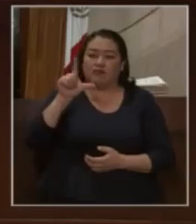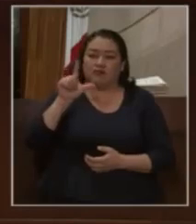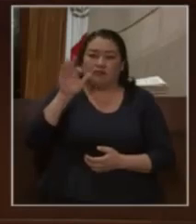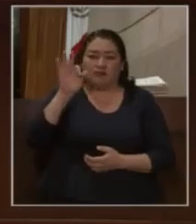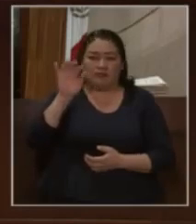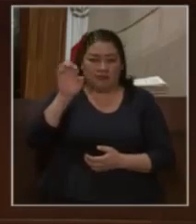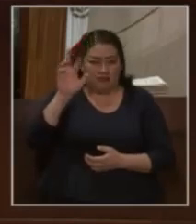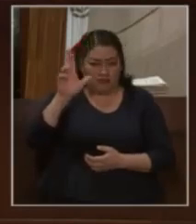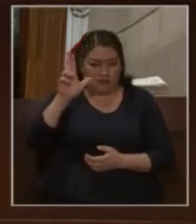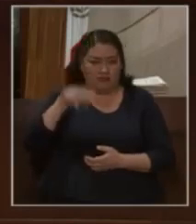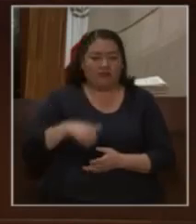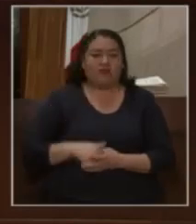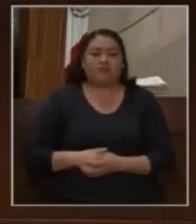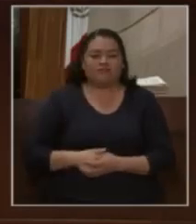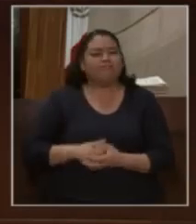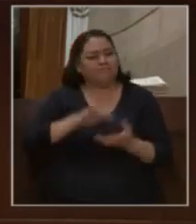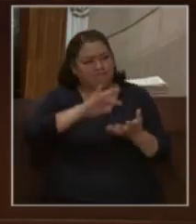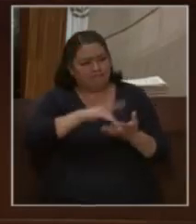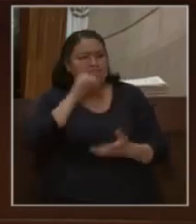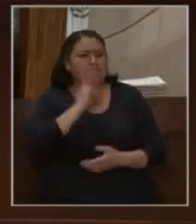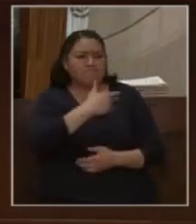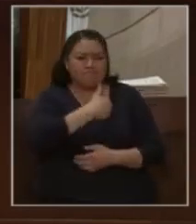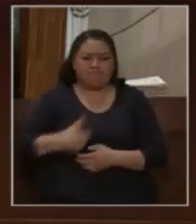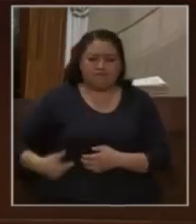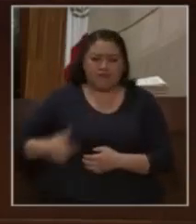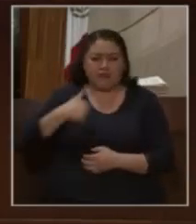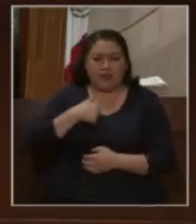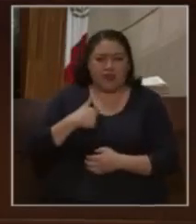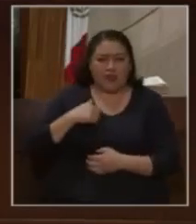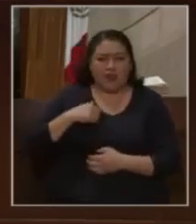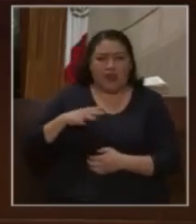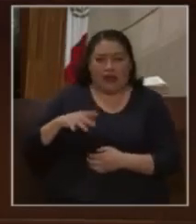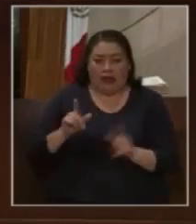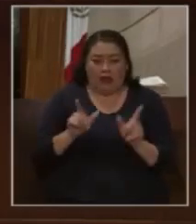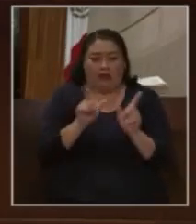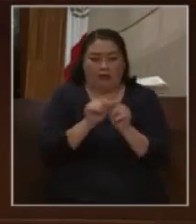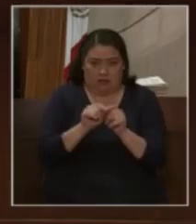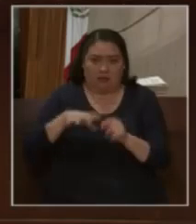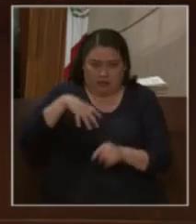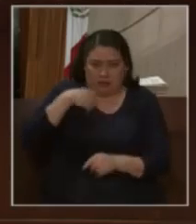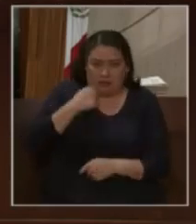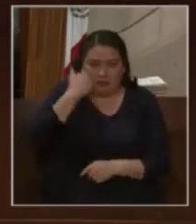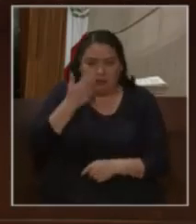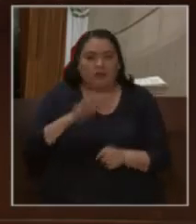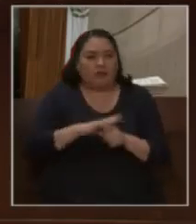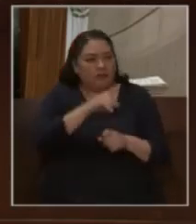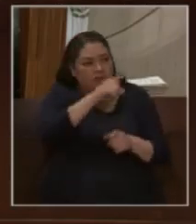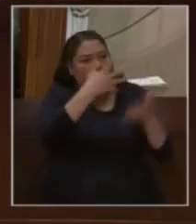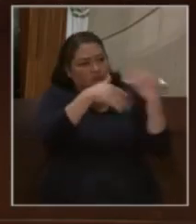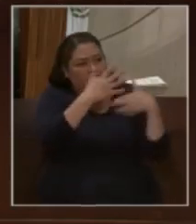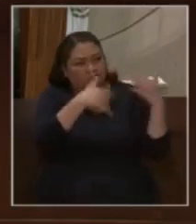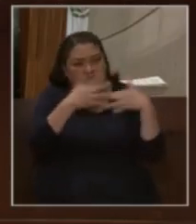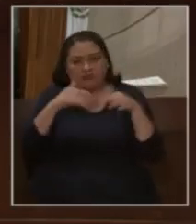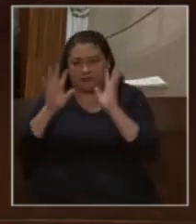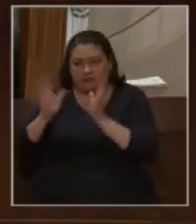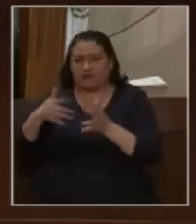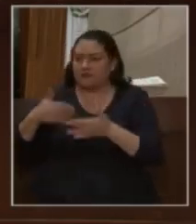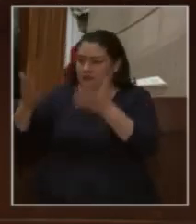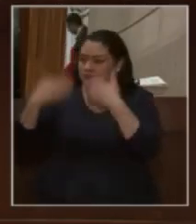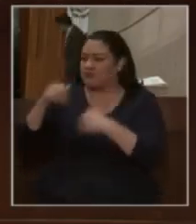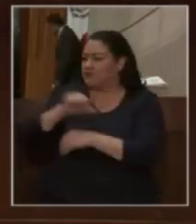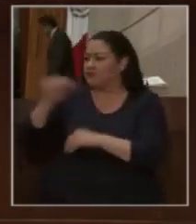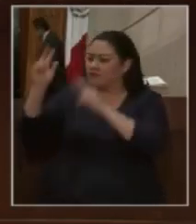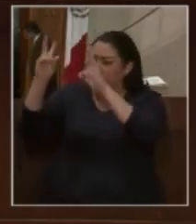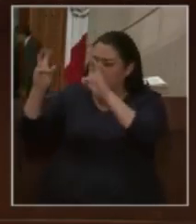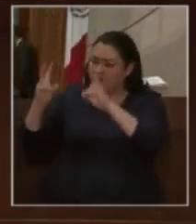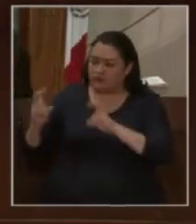González. Gracias, presidenta. De manera muy breve, porque ya se ha dicho prácticamente todo y además tenemos otros temas